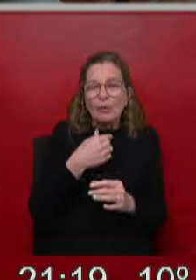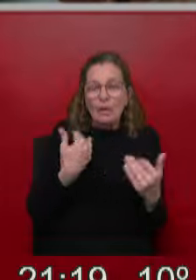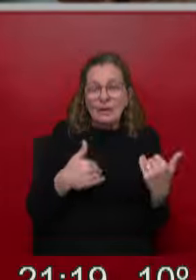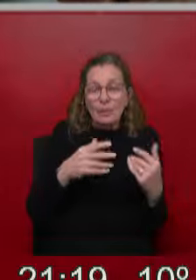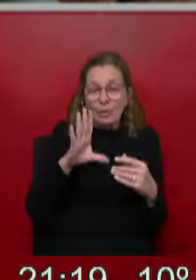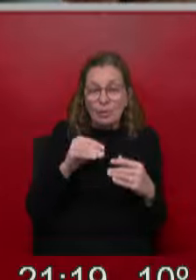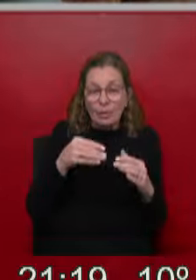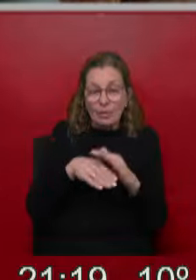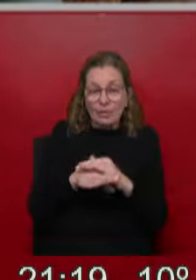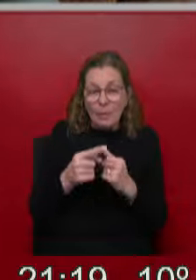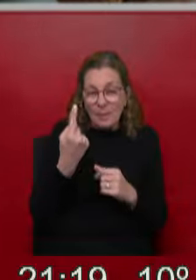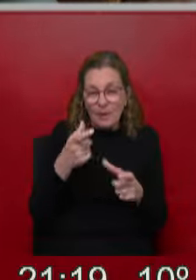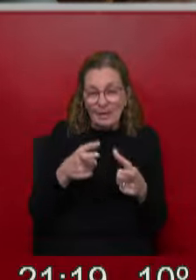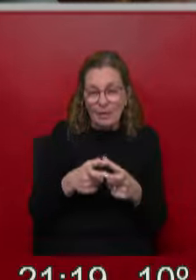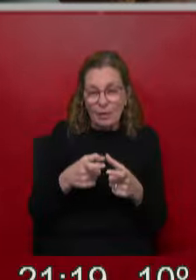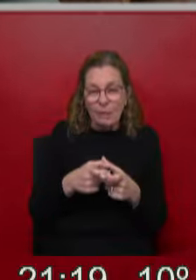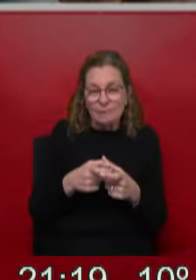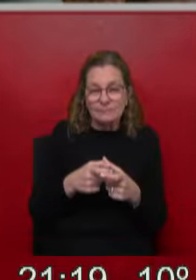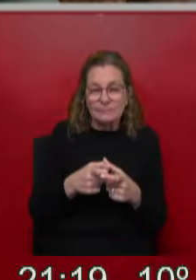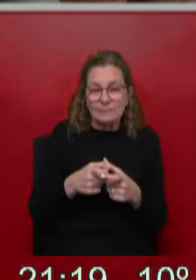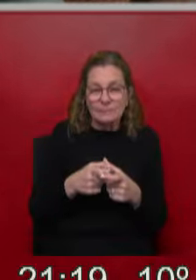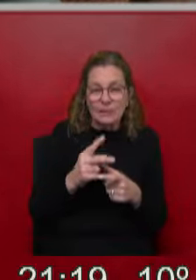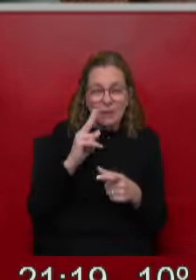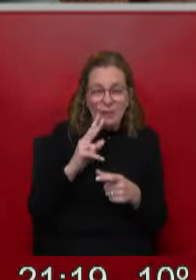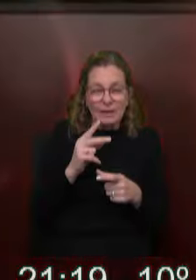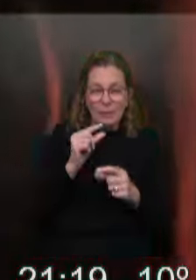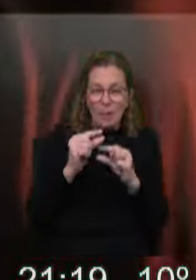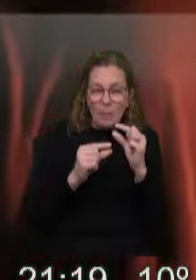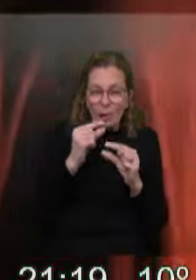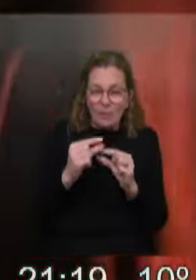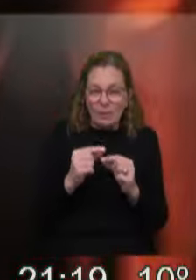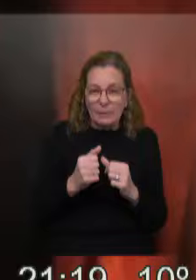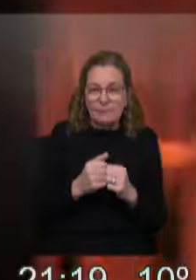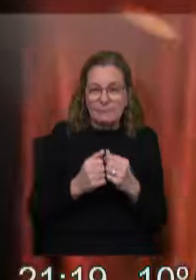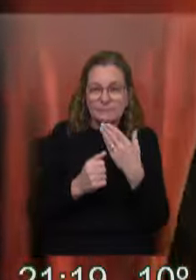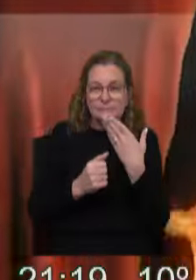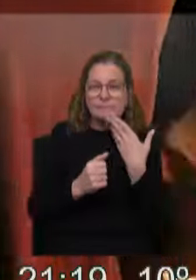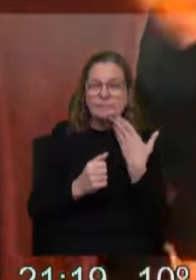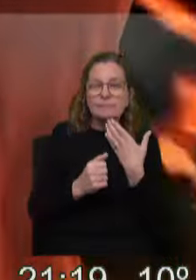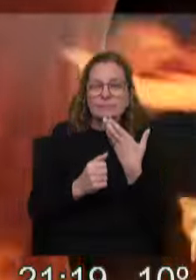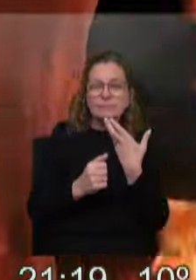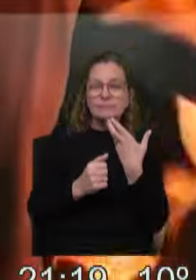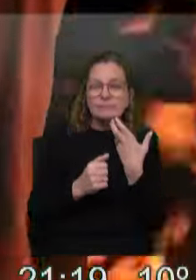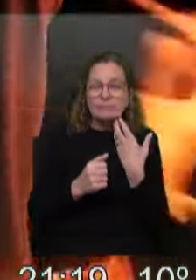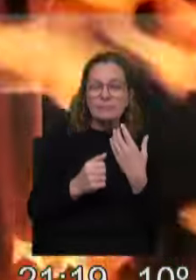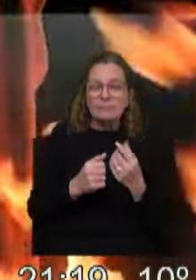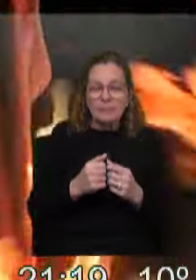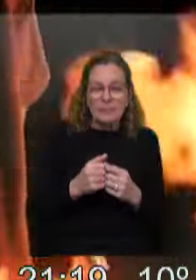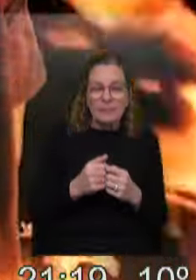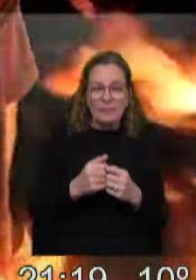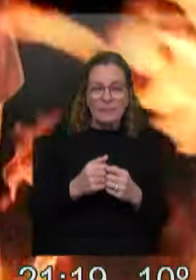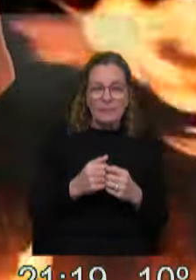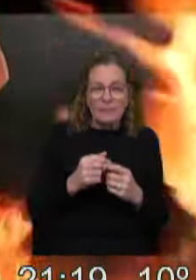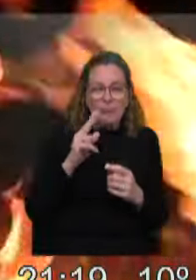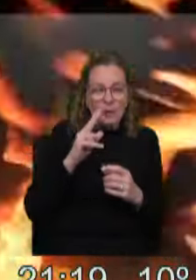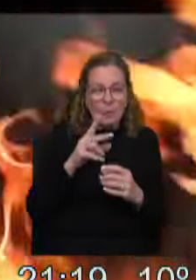eso está ya en el primer disco que hice. Entonces fui como puliéndolo, pero ya estaba el alien adentro mío. Vamos a desmembrar